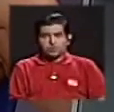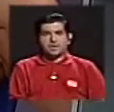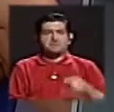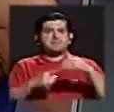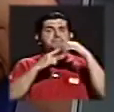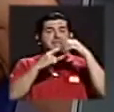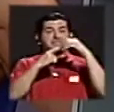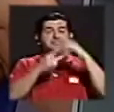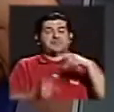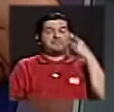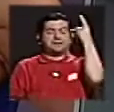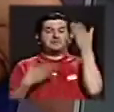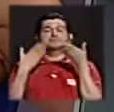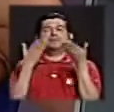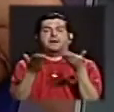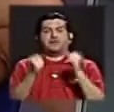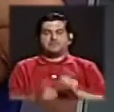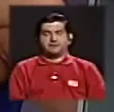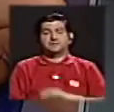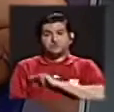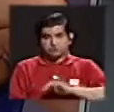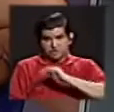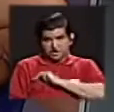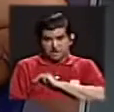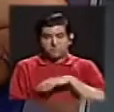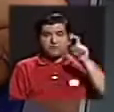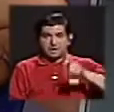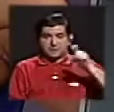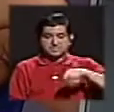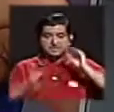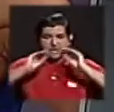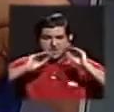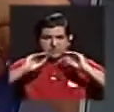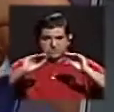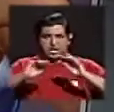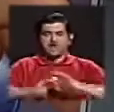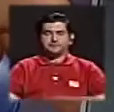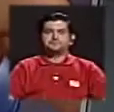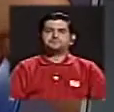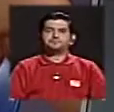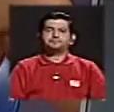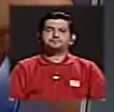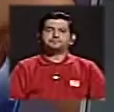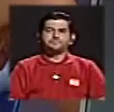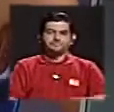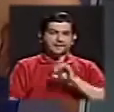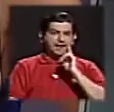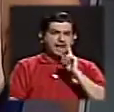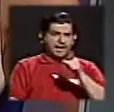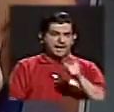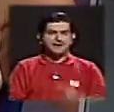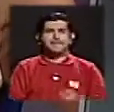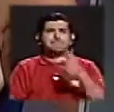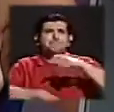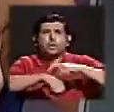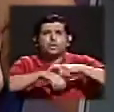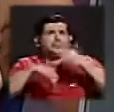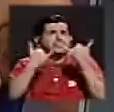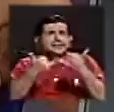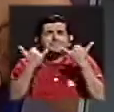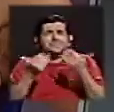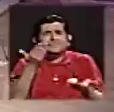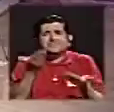venir principalmente de los padres y la moral que les deben de enseñar. Ahí hay Nos queda muy poquito tiempo